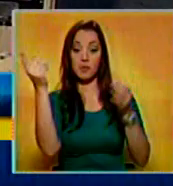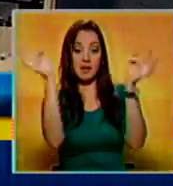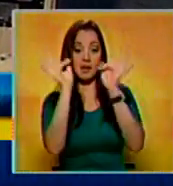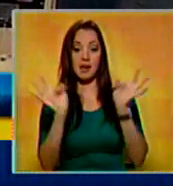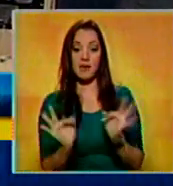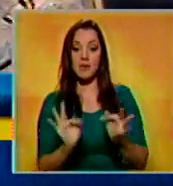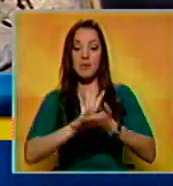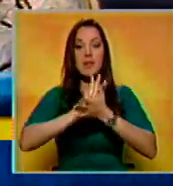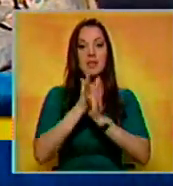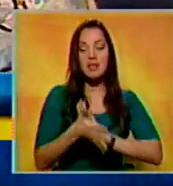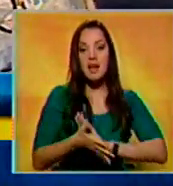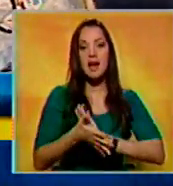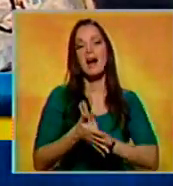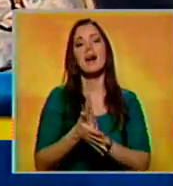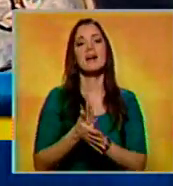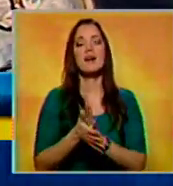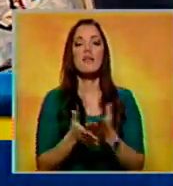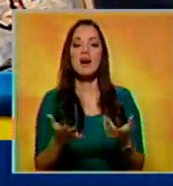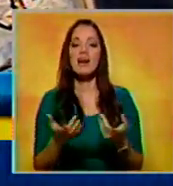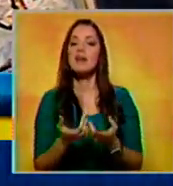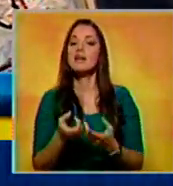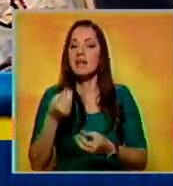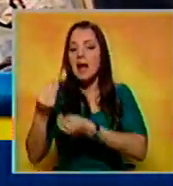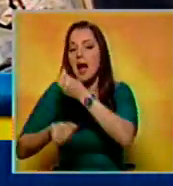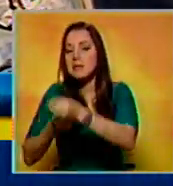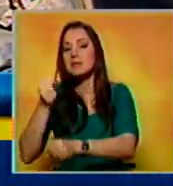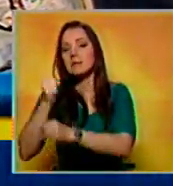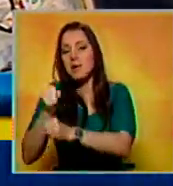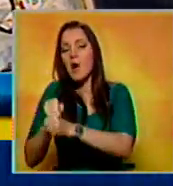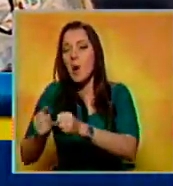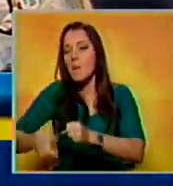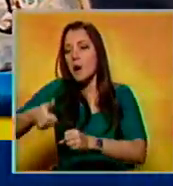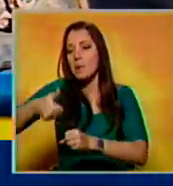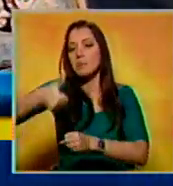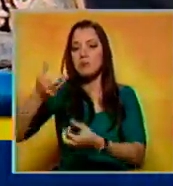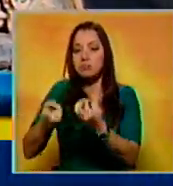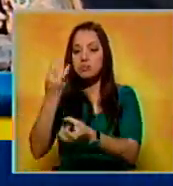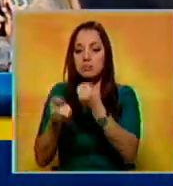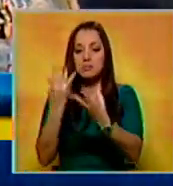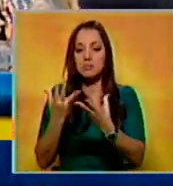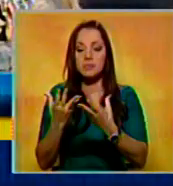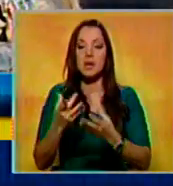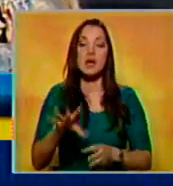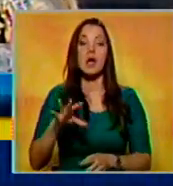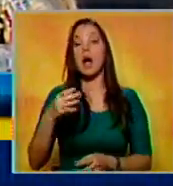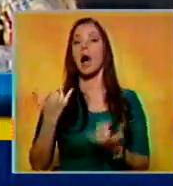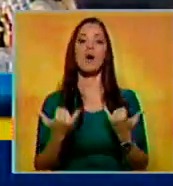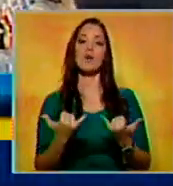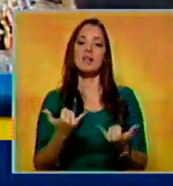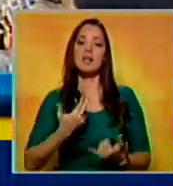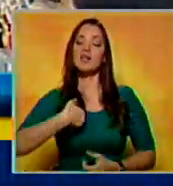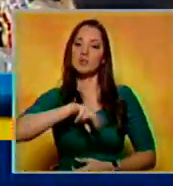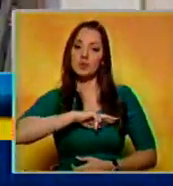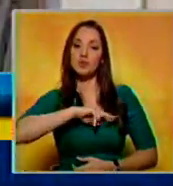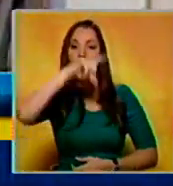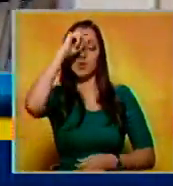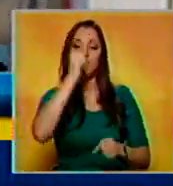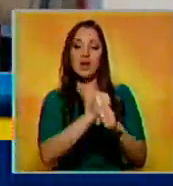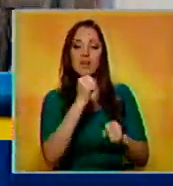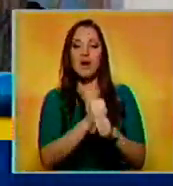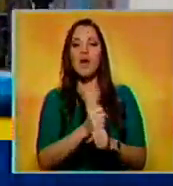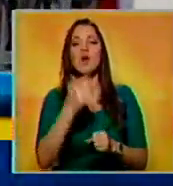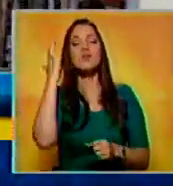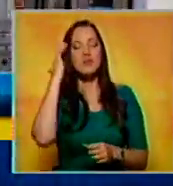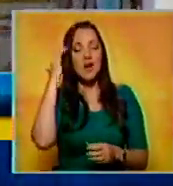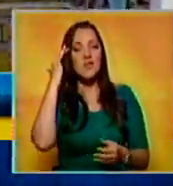de combatir la escasez y el desabastecimiento es con más producción como trabajadores no conocemos otra manera en alimentos polar